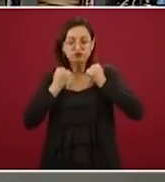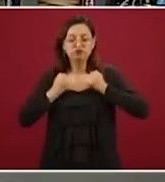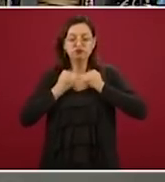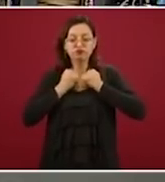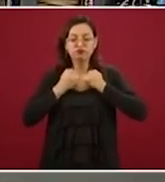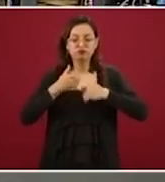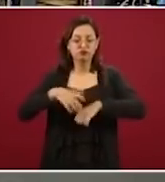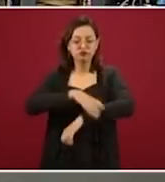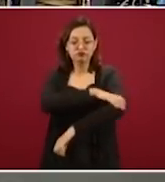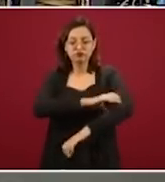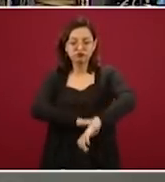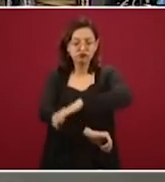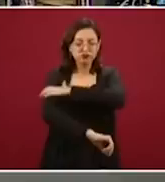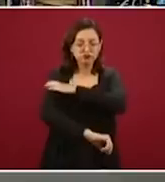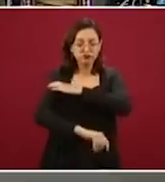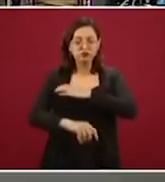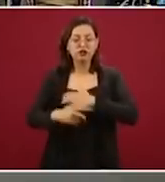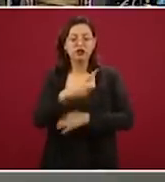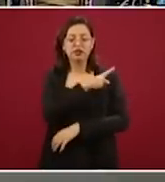los que